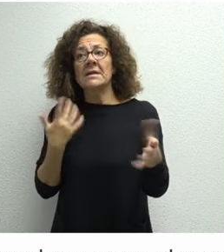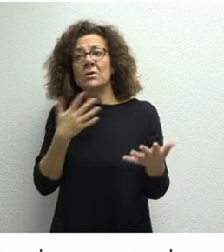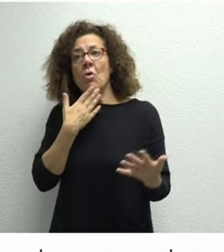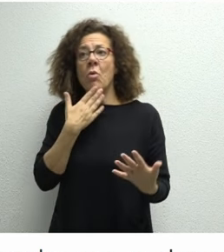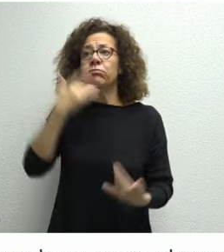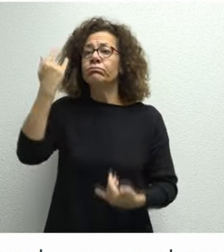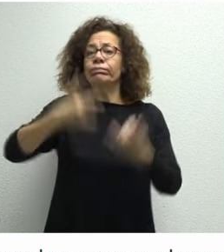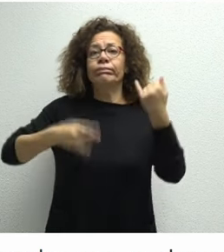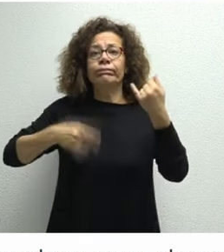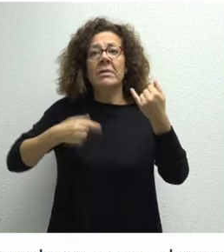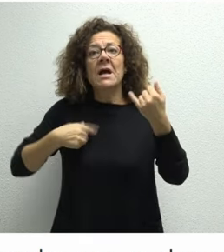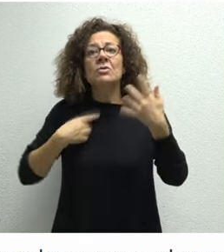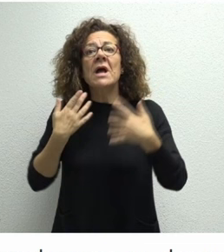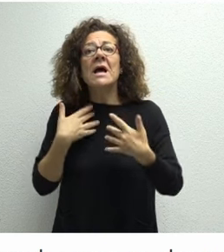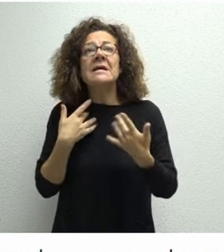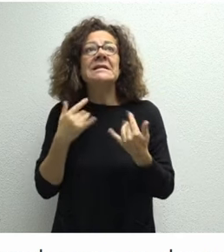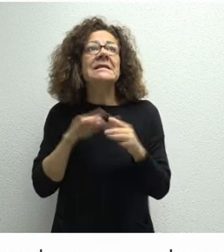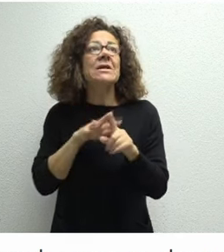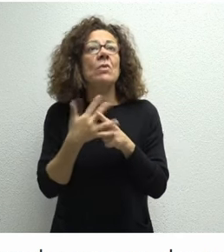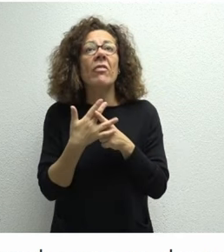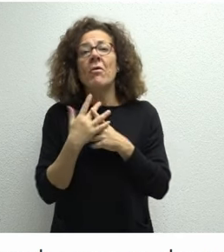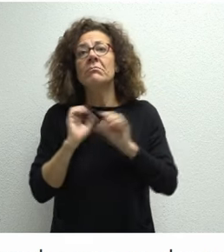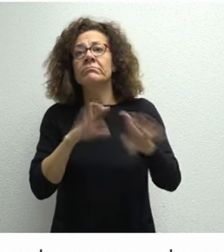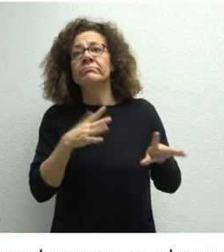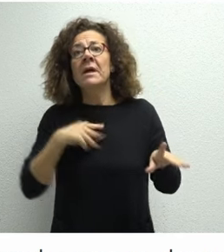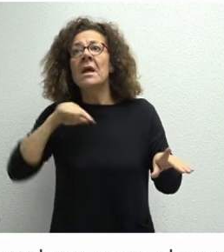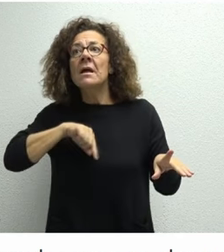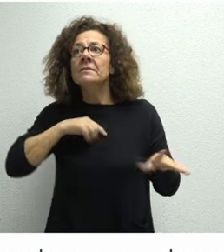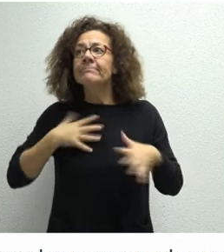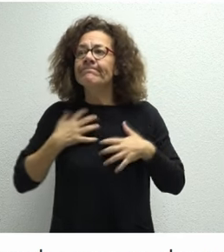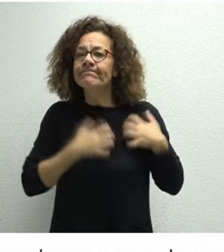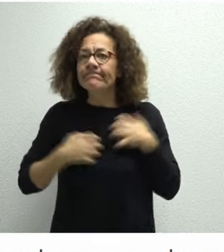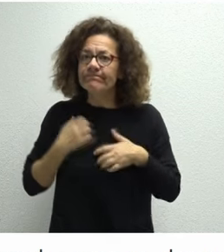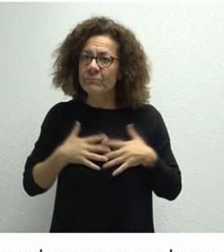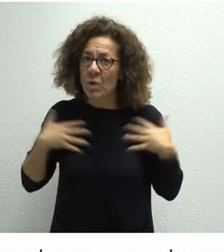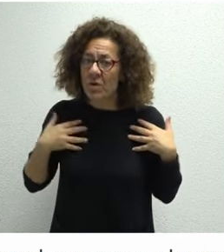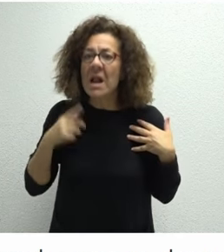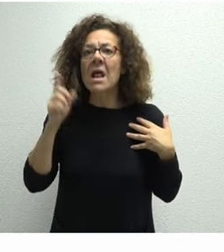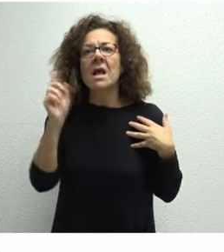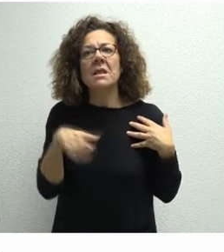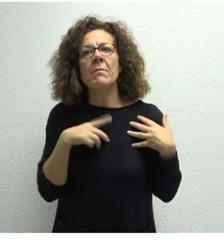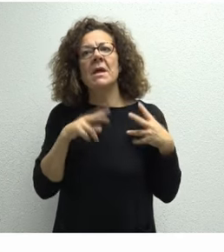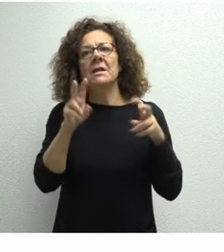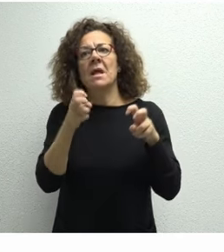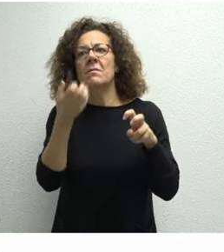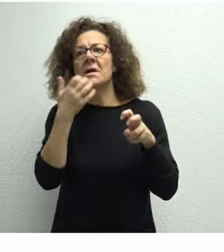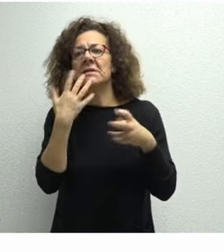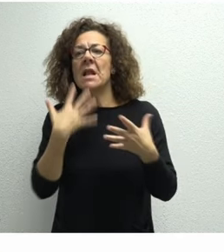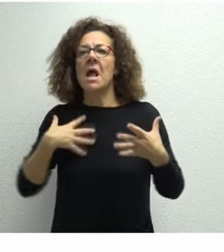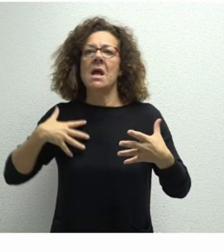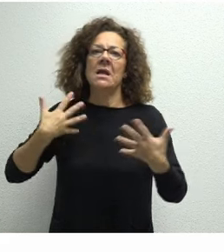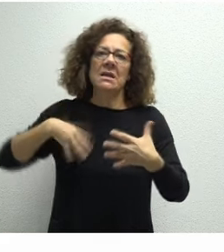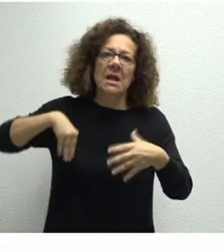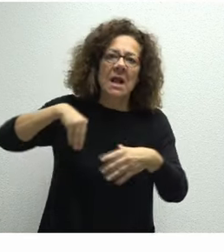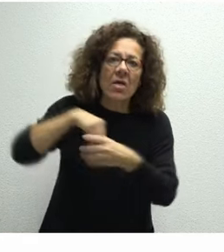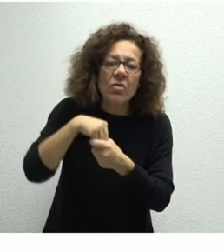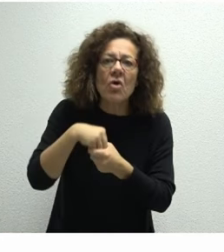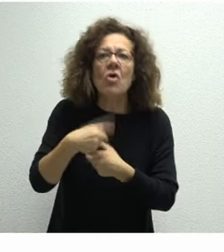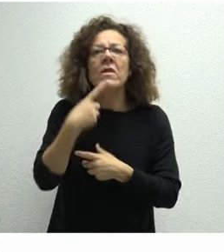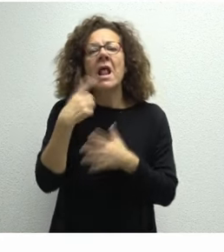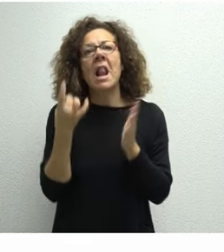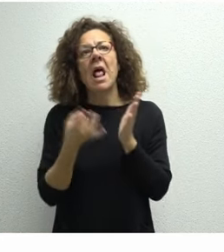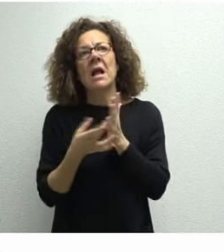quedan situación de desamparo y profundo malestar emocional y luego olvidémonos de cuestiones como la gración como la mejora de la